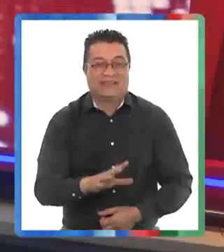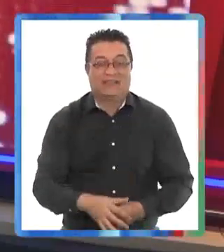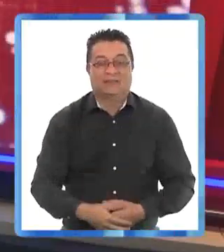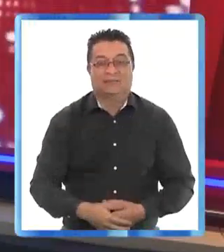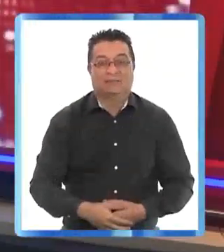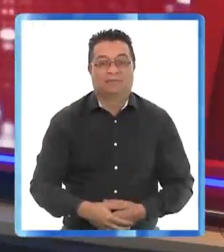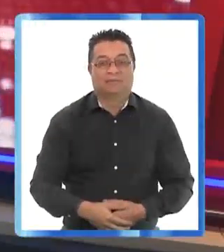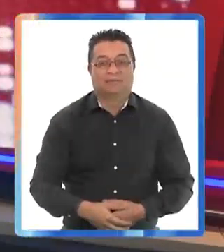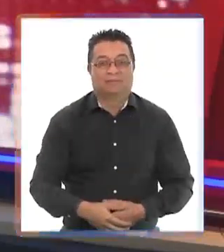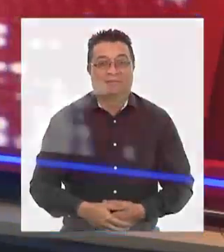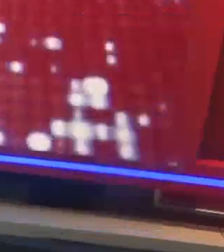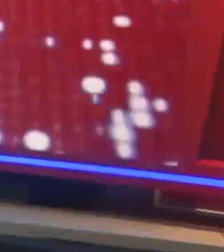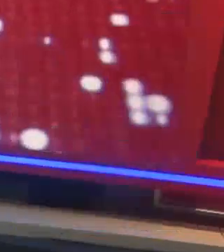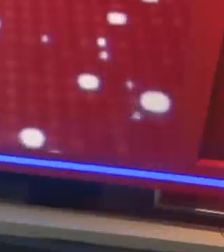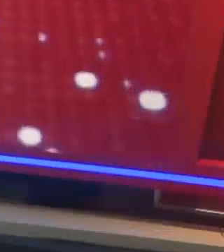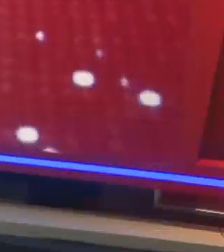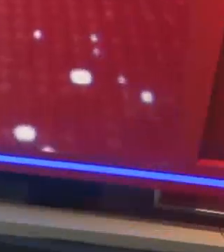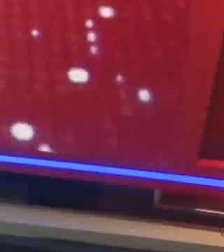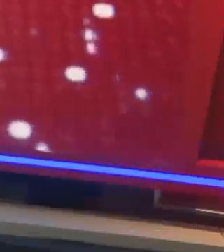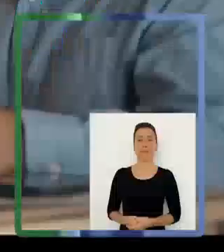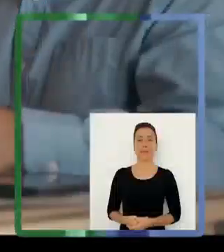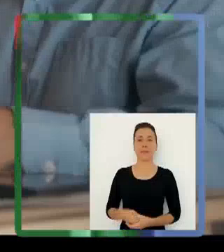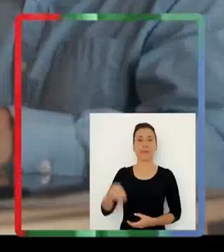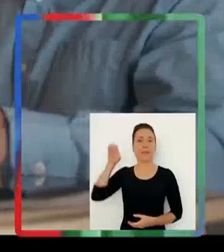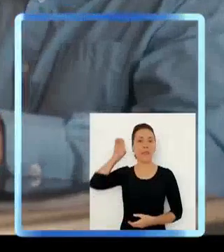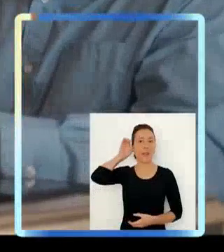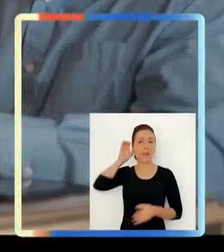informaciones de las regiones del país. No se vayan.